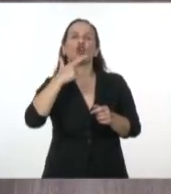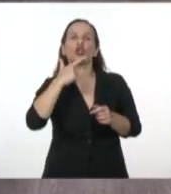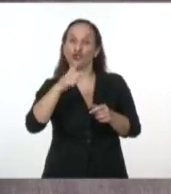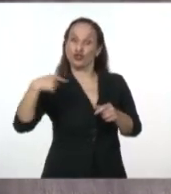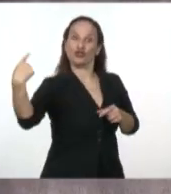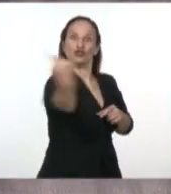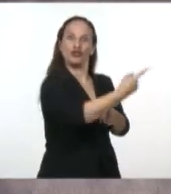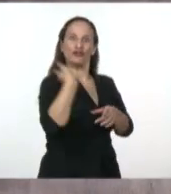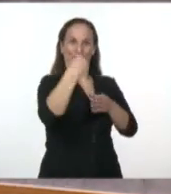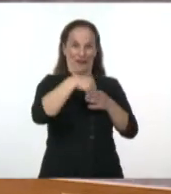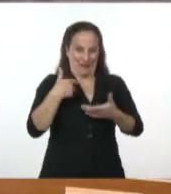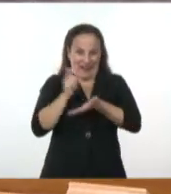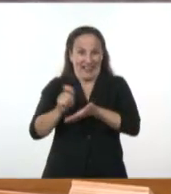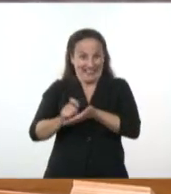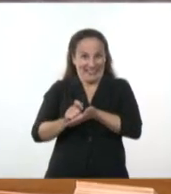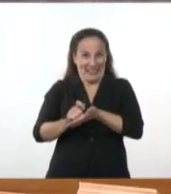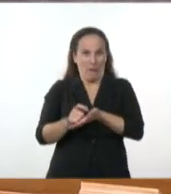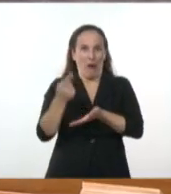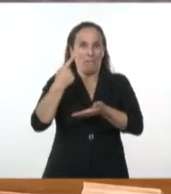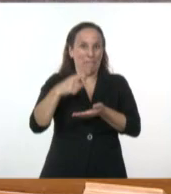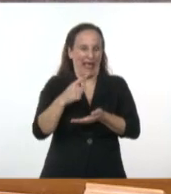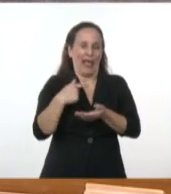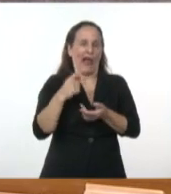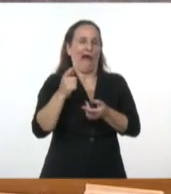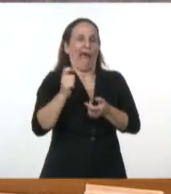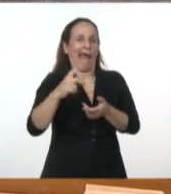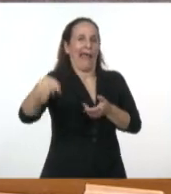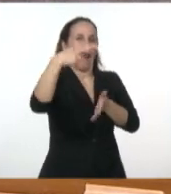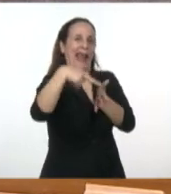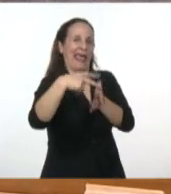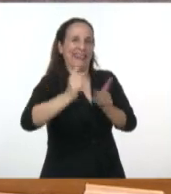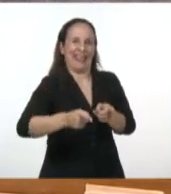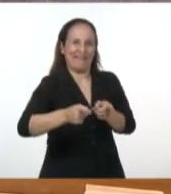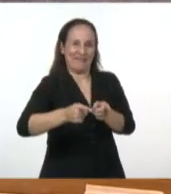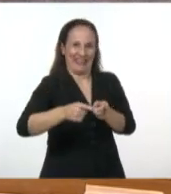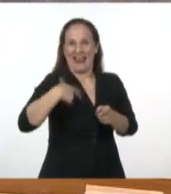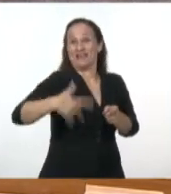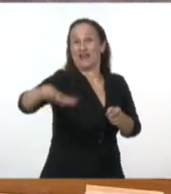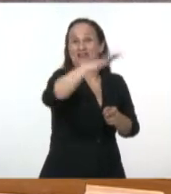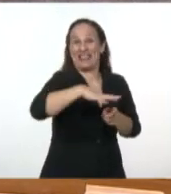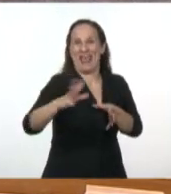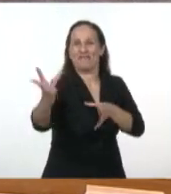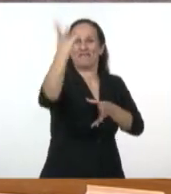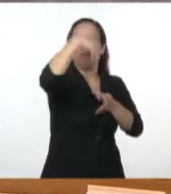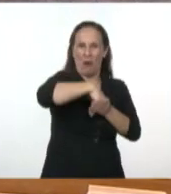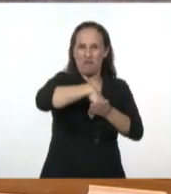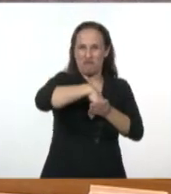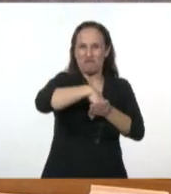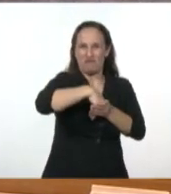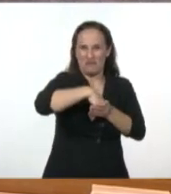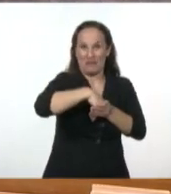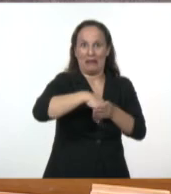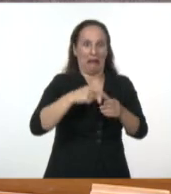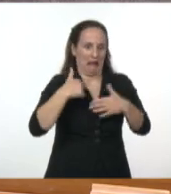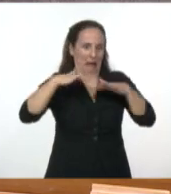involucrando quienes escriben esta carta de lectores, a quién está dirigida y al conjunto de la sociedad, que a partir de esto que están planteando los